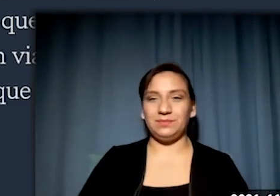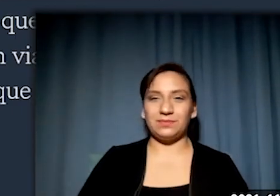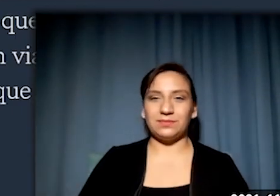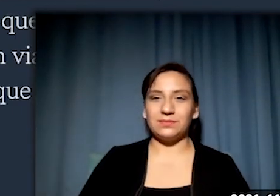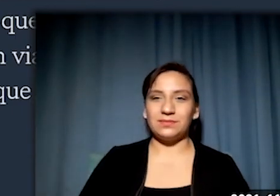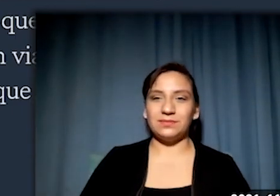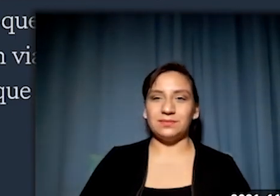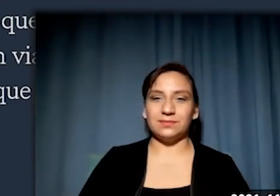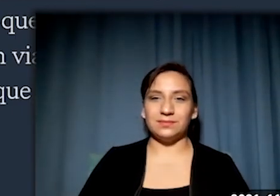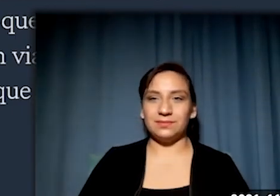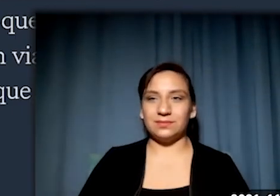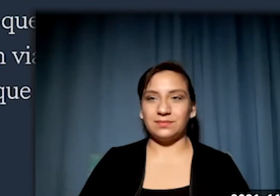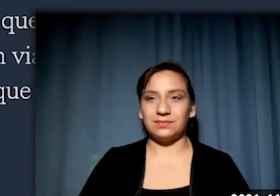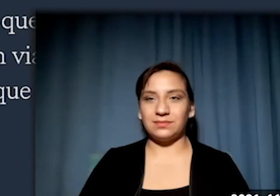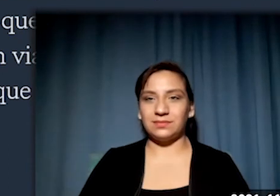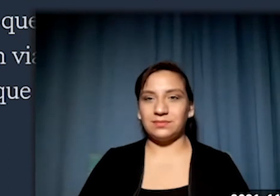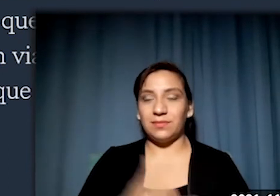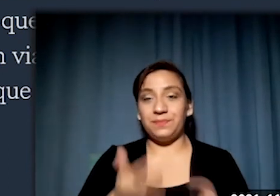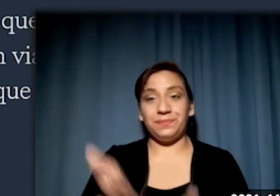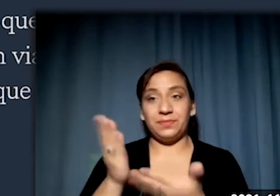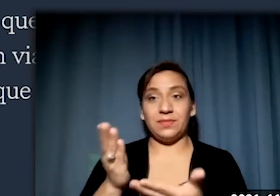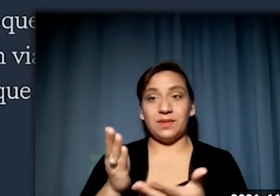Este número, Patrimonio número 10,